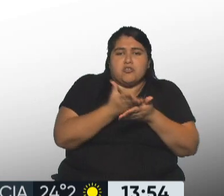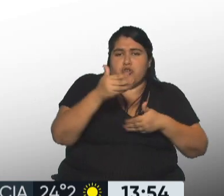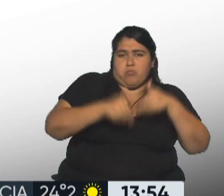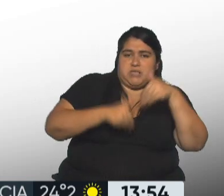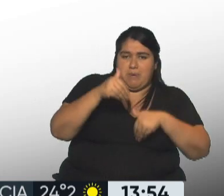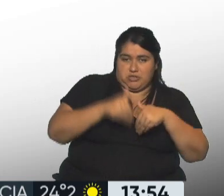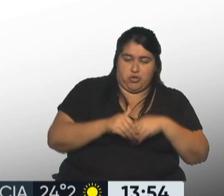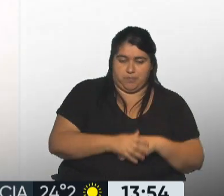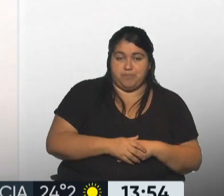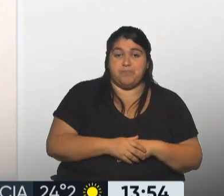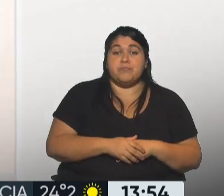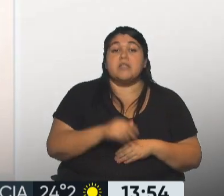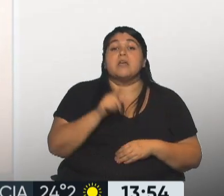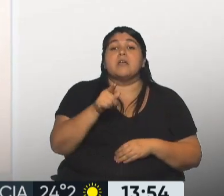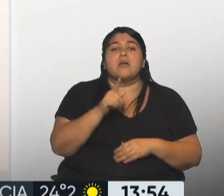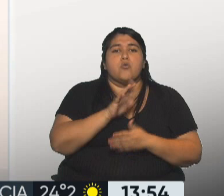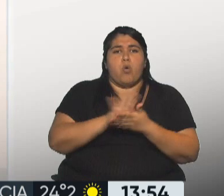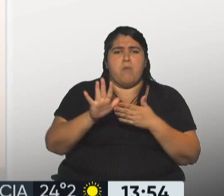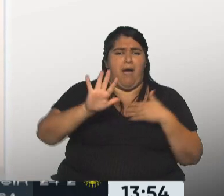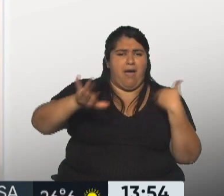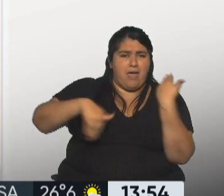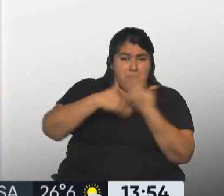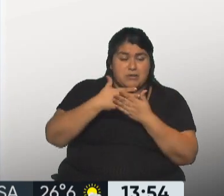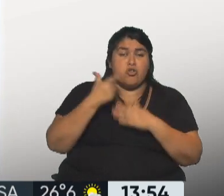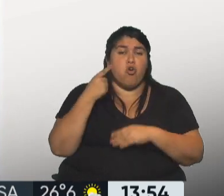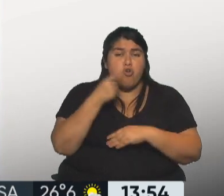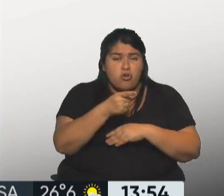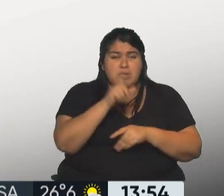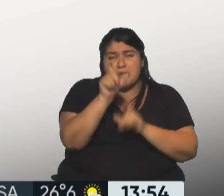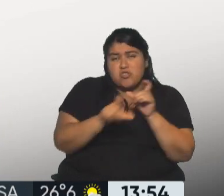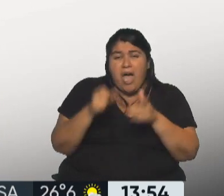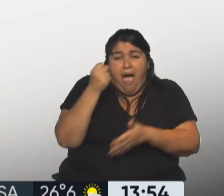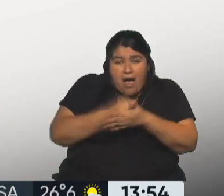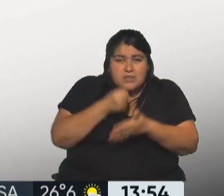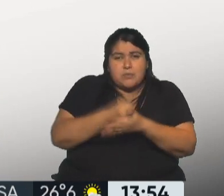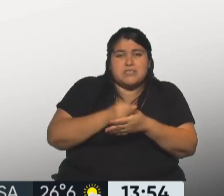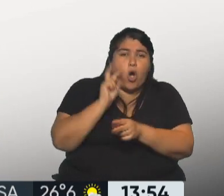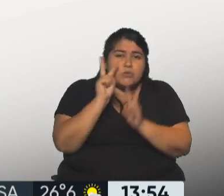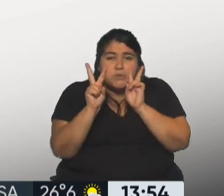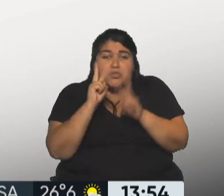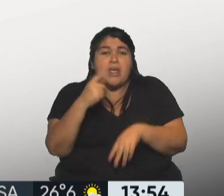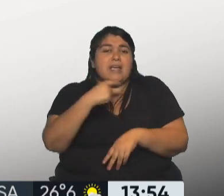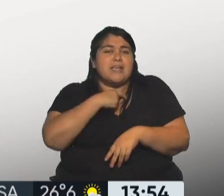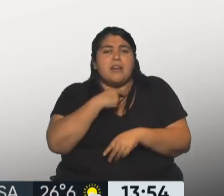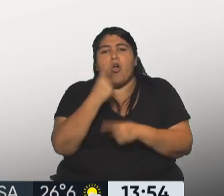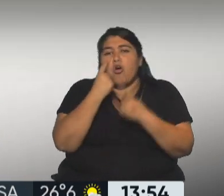Además, denunciaron que se desató una represión contra activistas y observadores que pretendían monitorear el